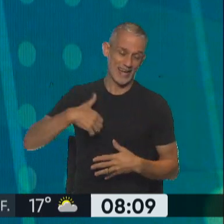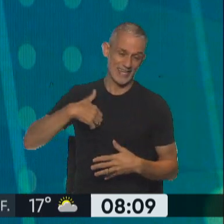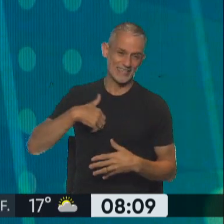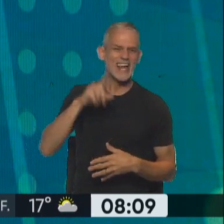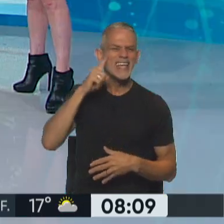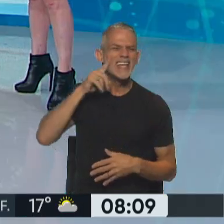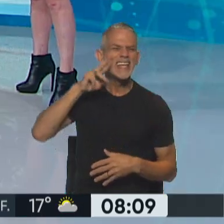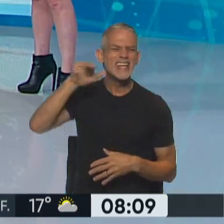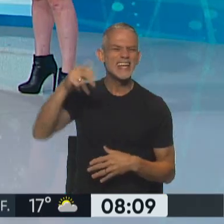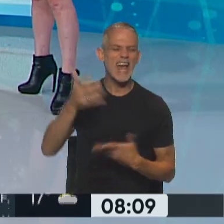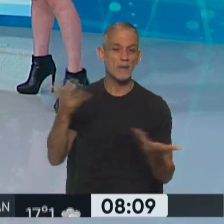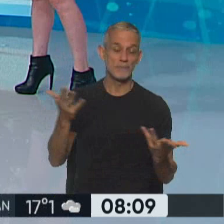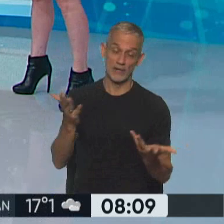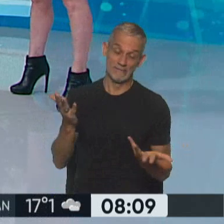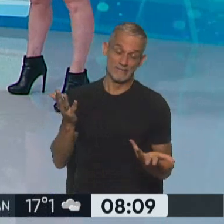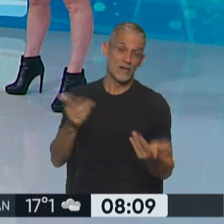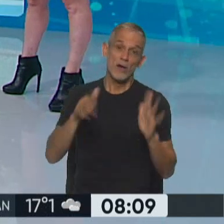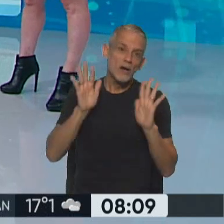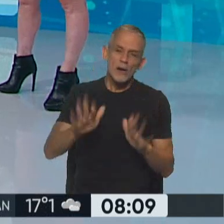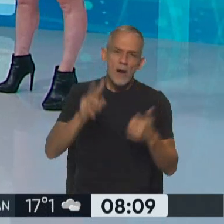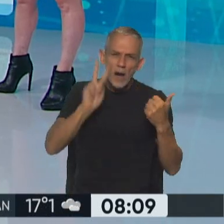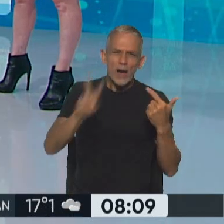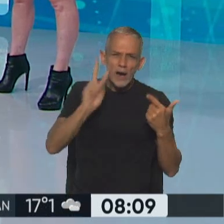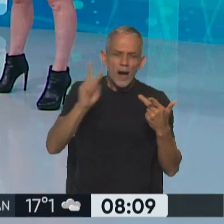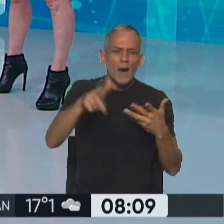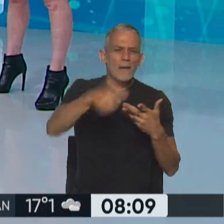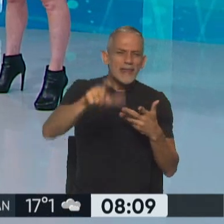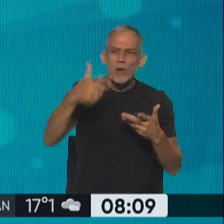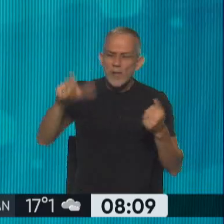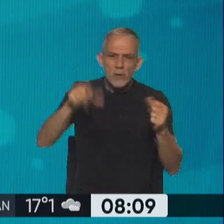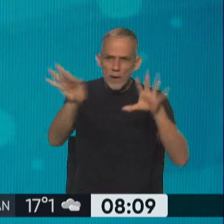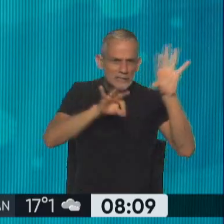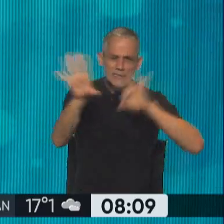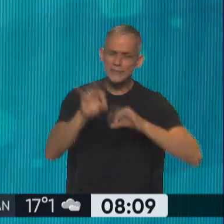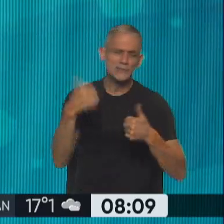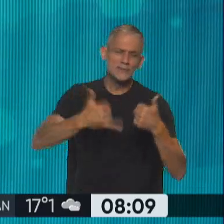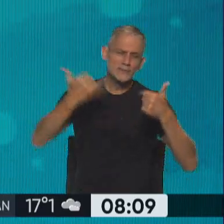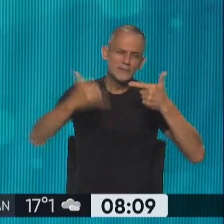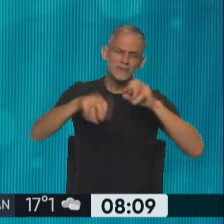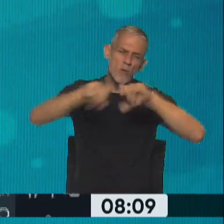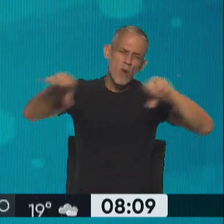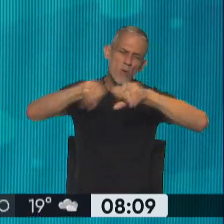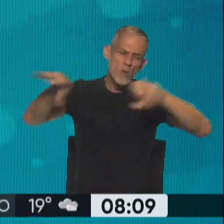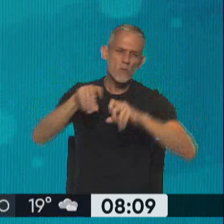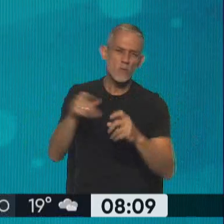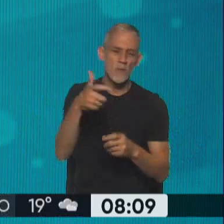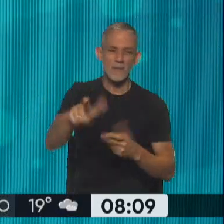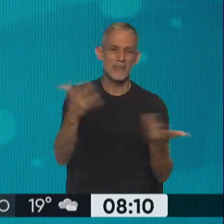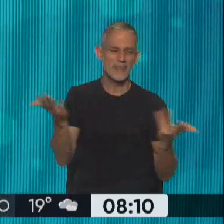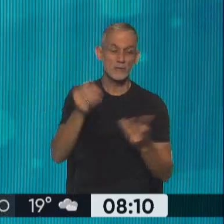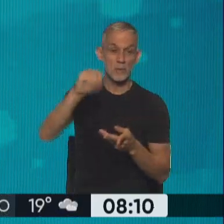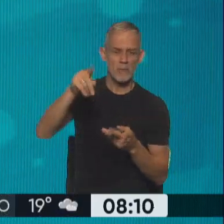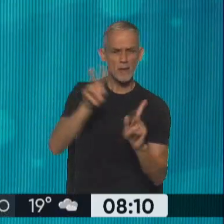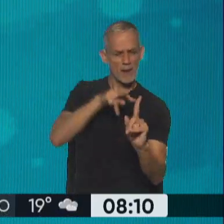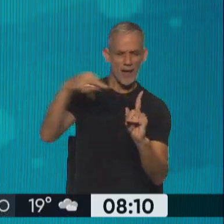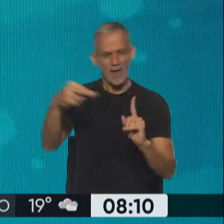Lina estar Iris es imposible parar de ver virales de seleccionar virales y bueno y siguen quedando podemos ver otro